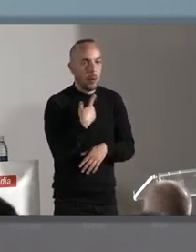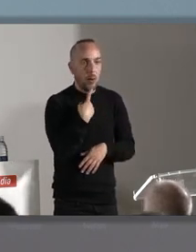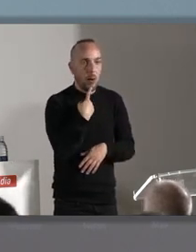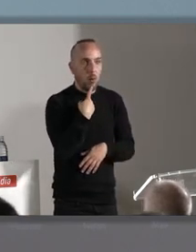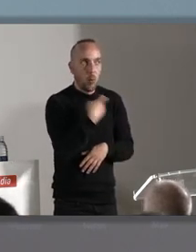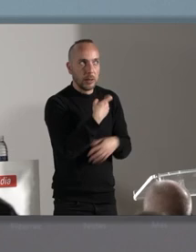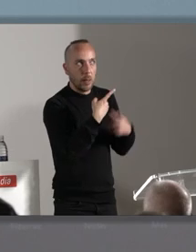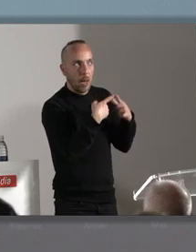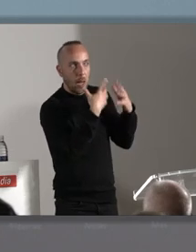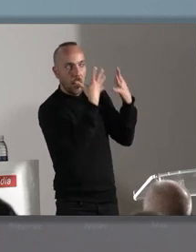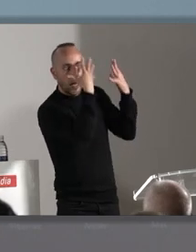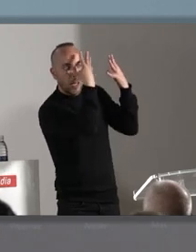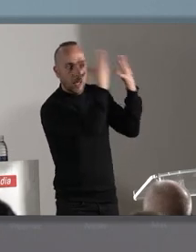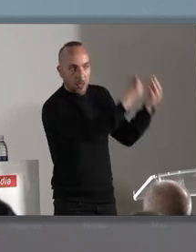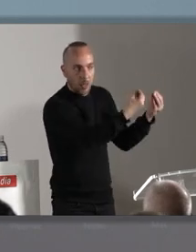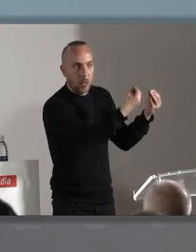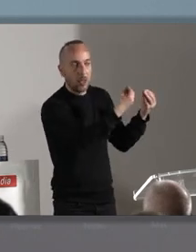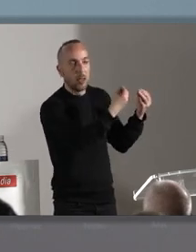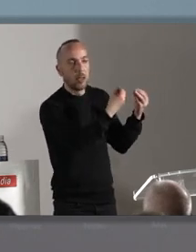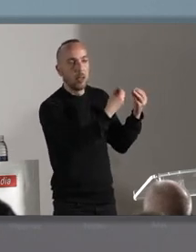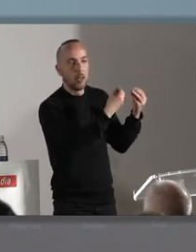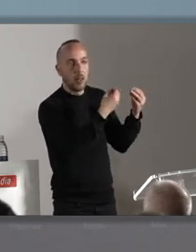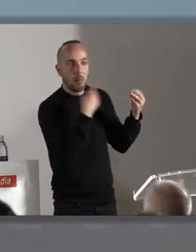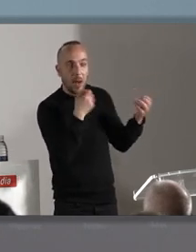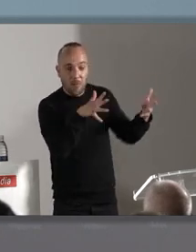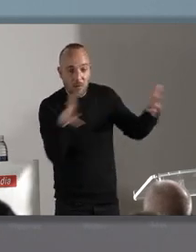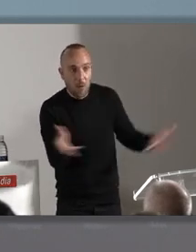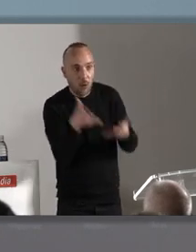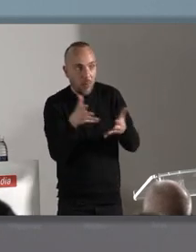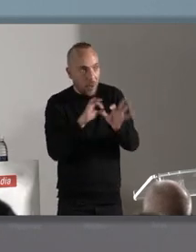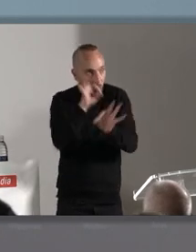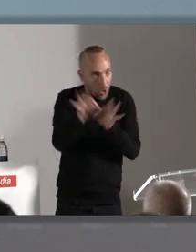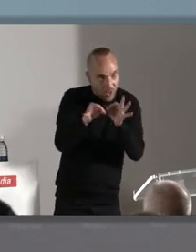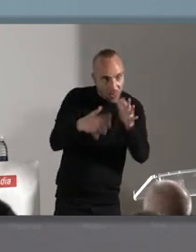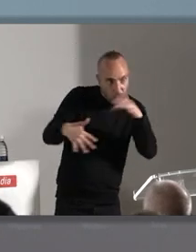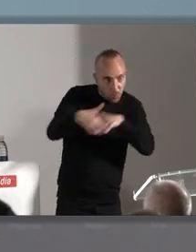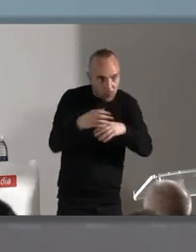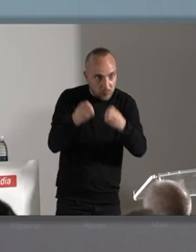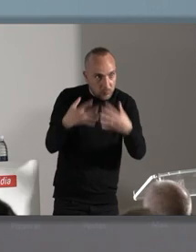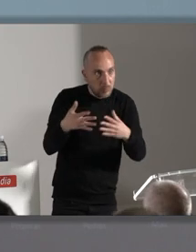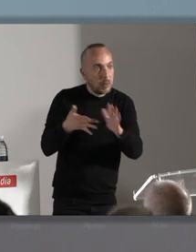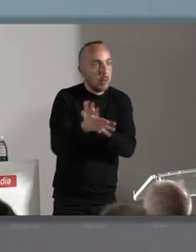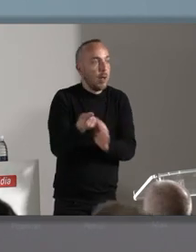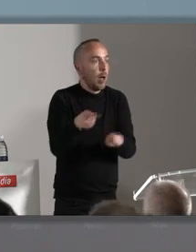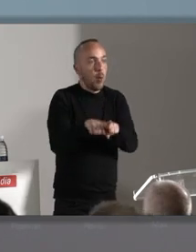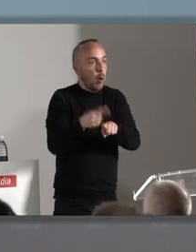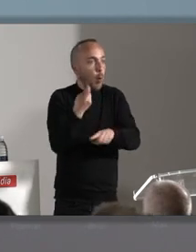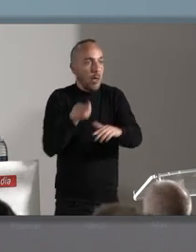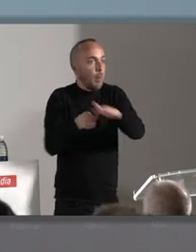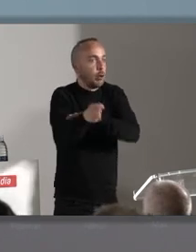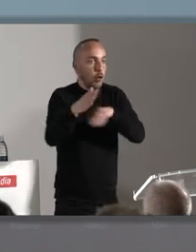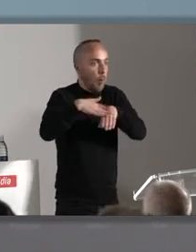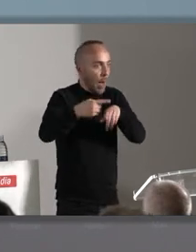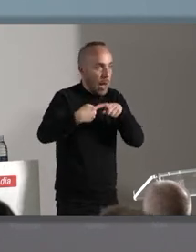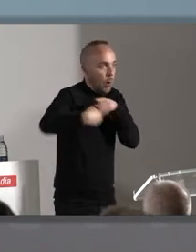hacer entender también que a favorecer esta articulación también es una inversión a largo plazo de fortalecimiento del propio modelo, ¿no? Otra